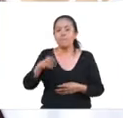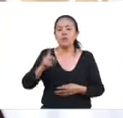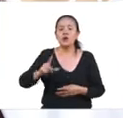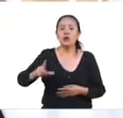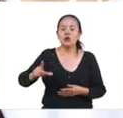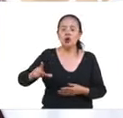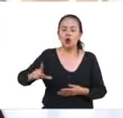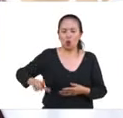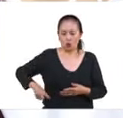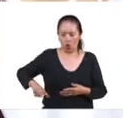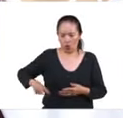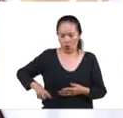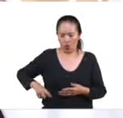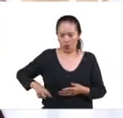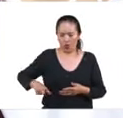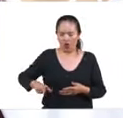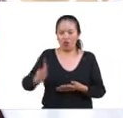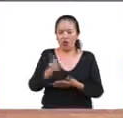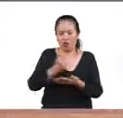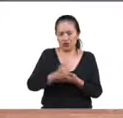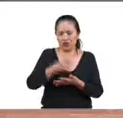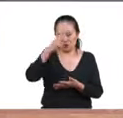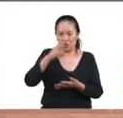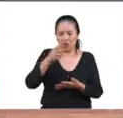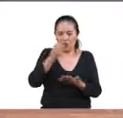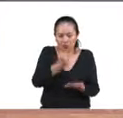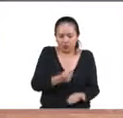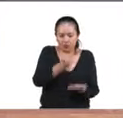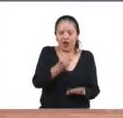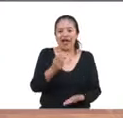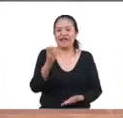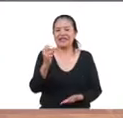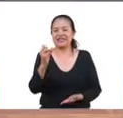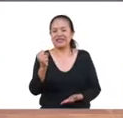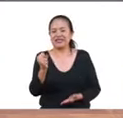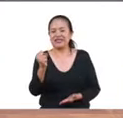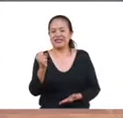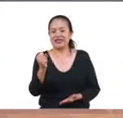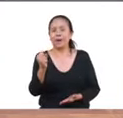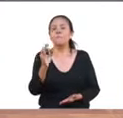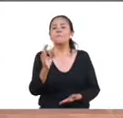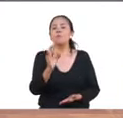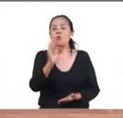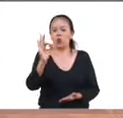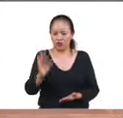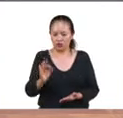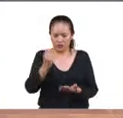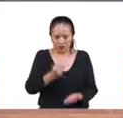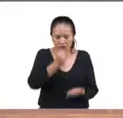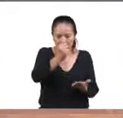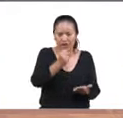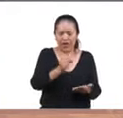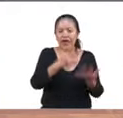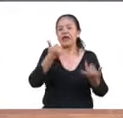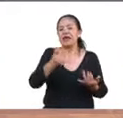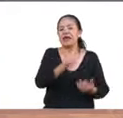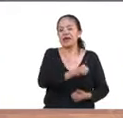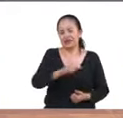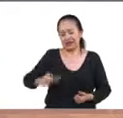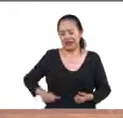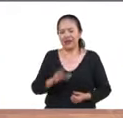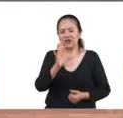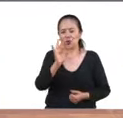la ciudad pone 75%, 60% del recurso y 40% las alcaldías. Antes se abría